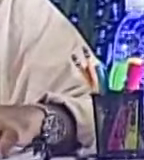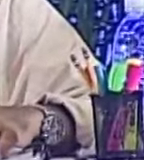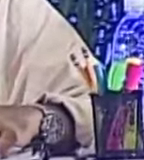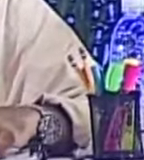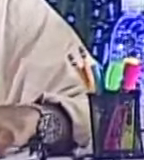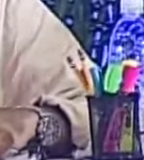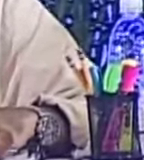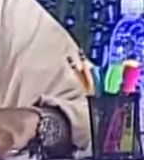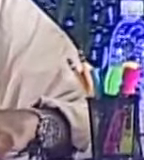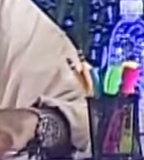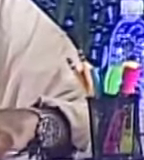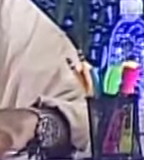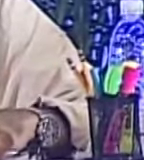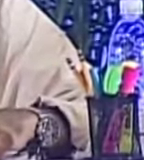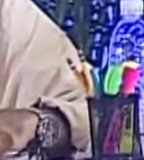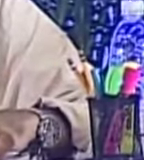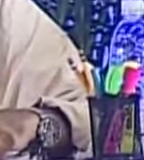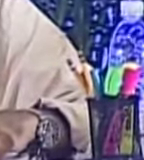busquen a los diputados,